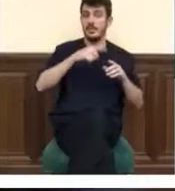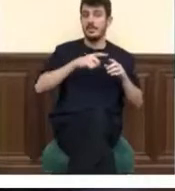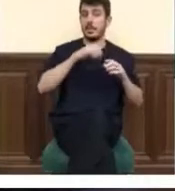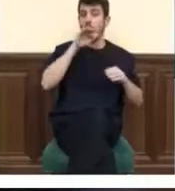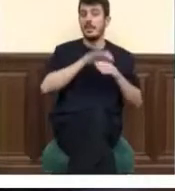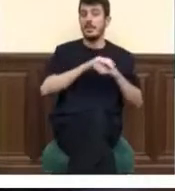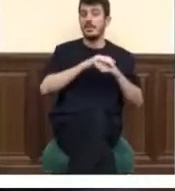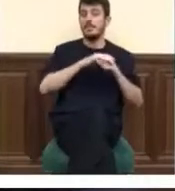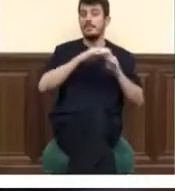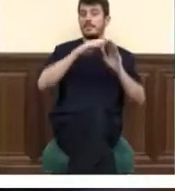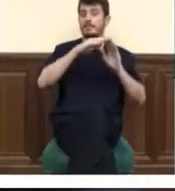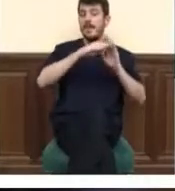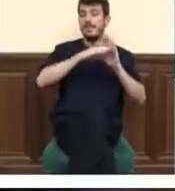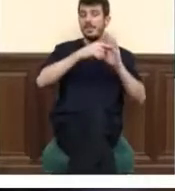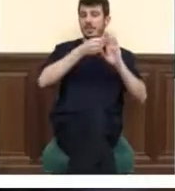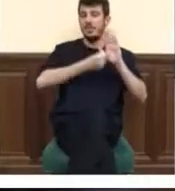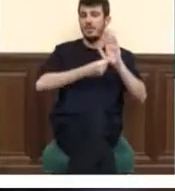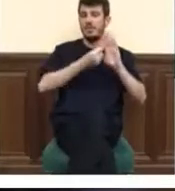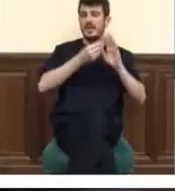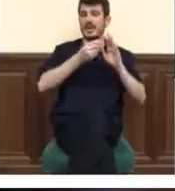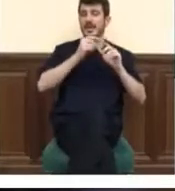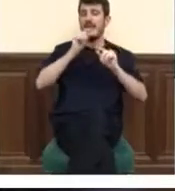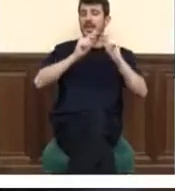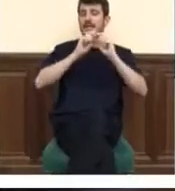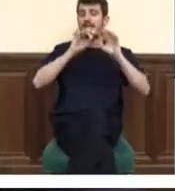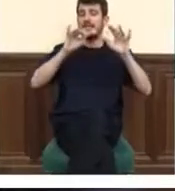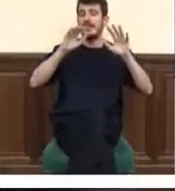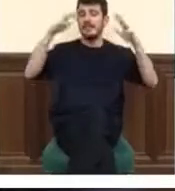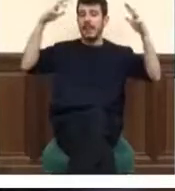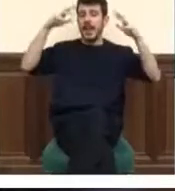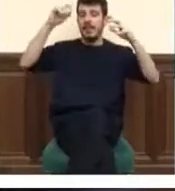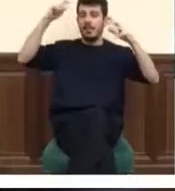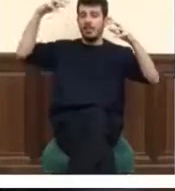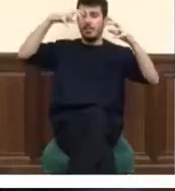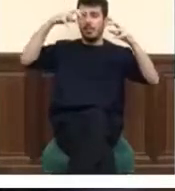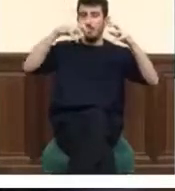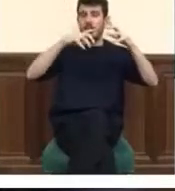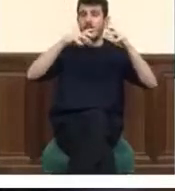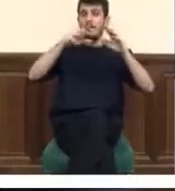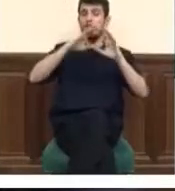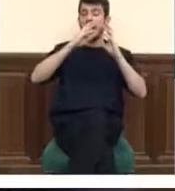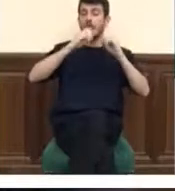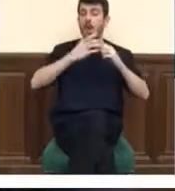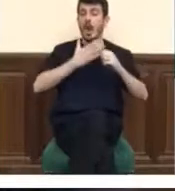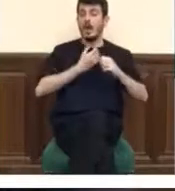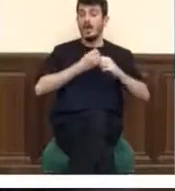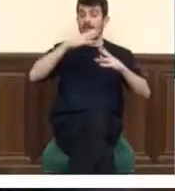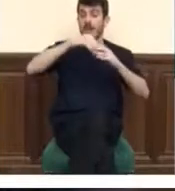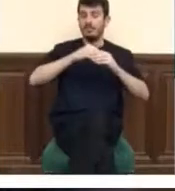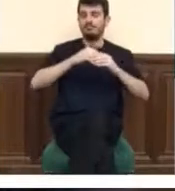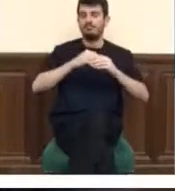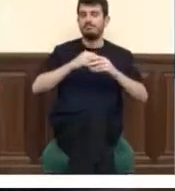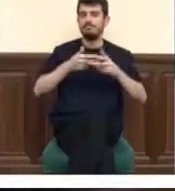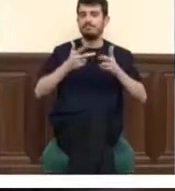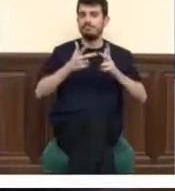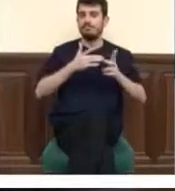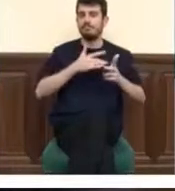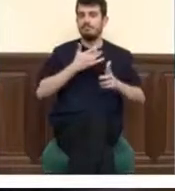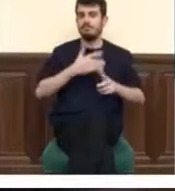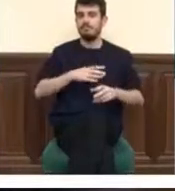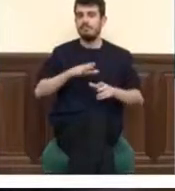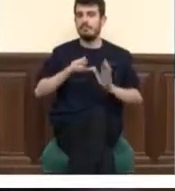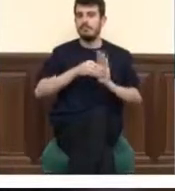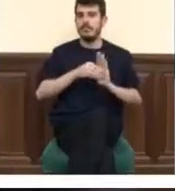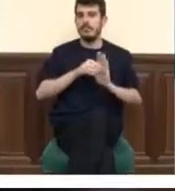invernadero recogidos en el pacto de los alcaldes. Respecto a las dudas expresadas por el concejal del Partido